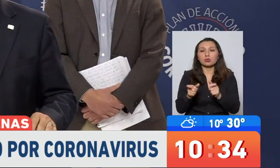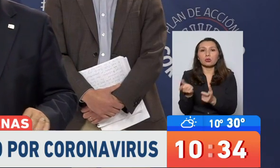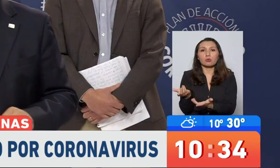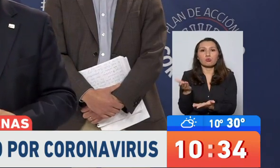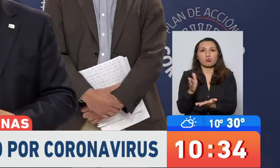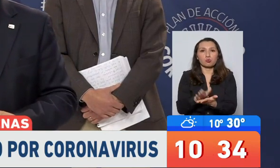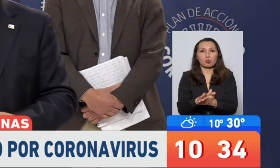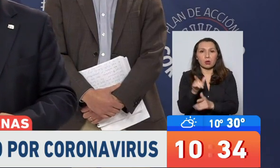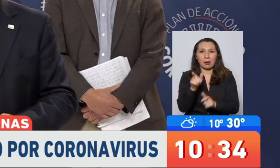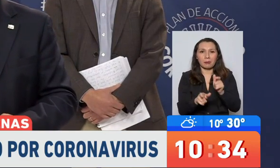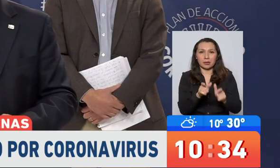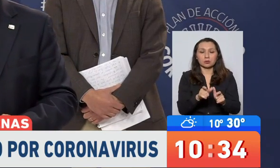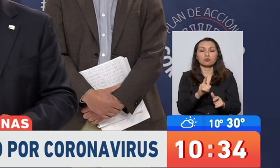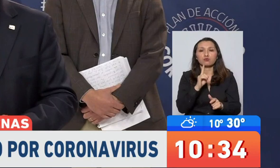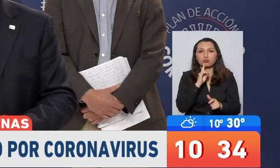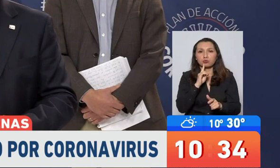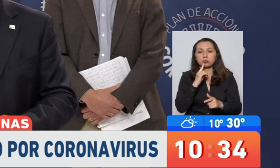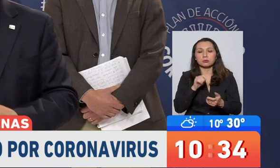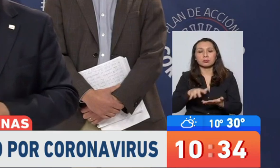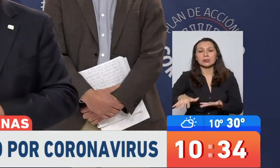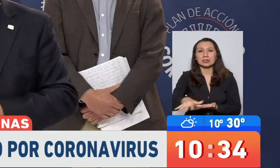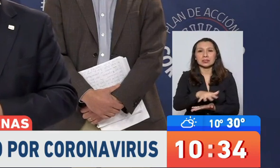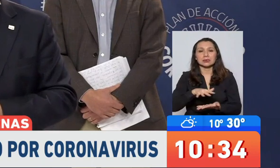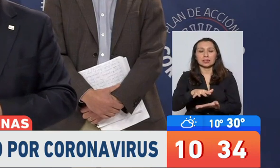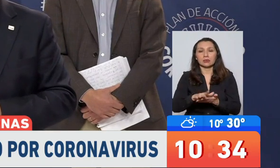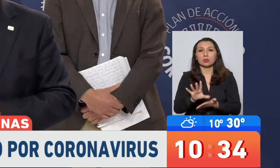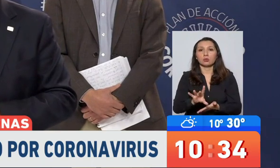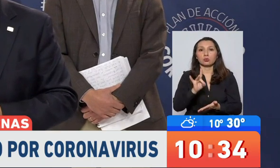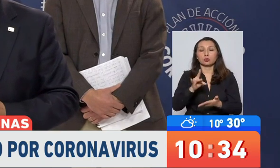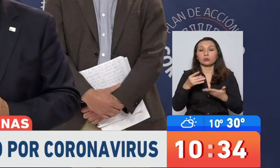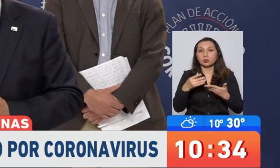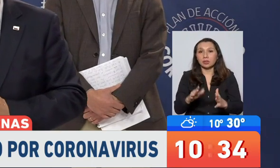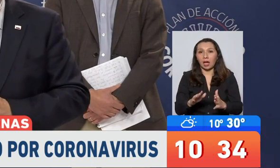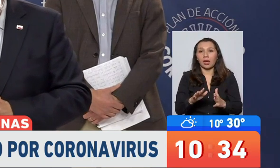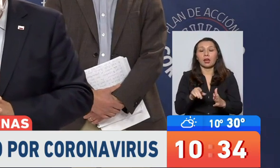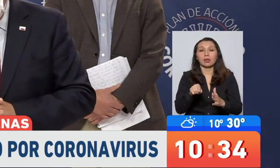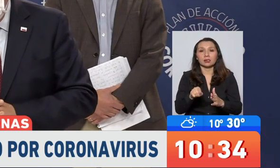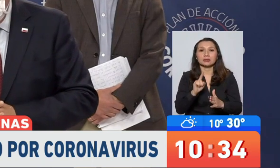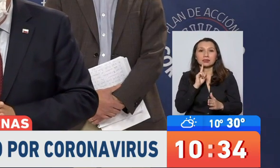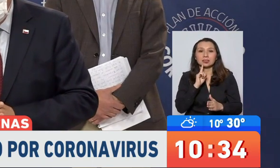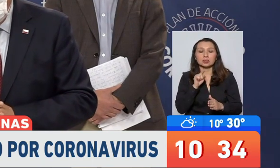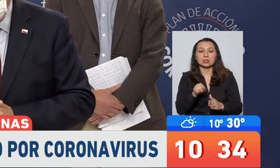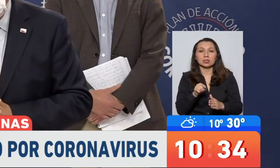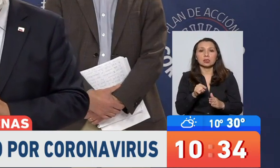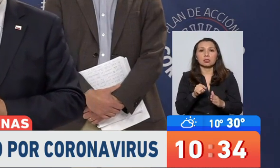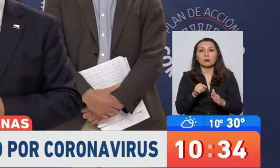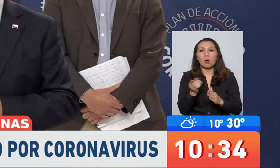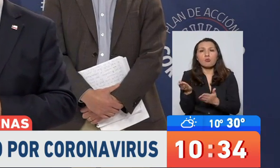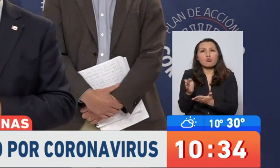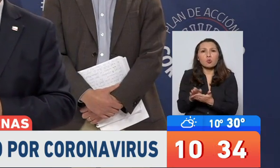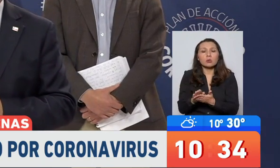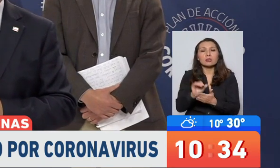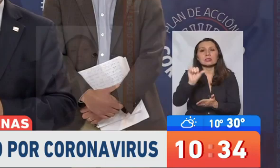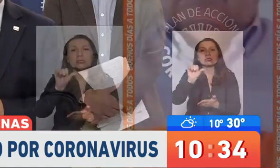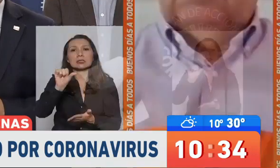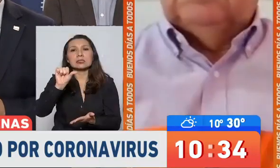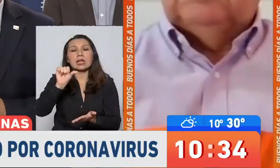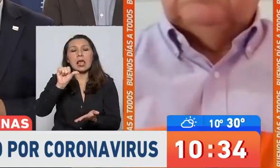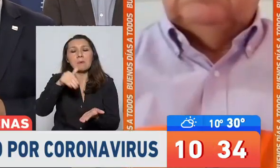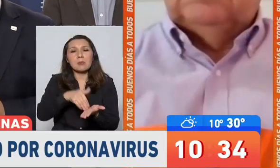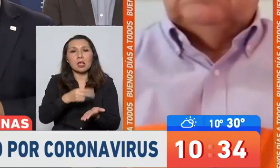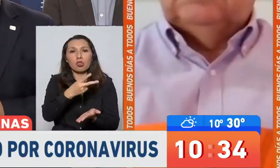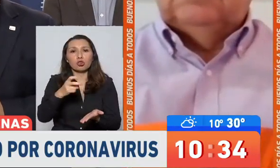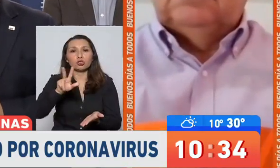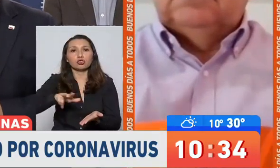fallecidos, teniendo la situación de que hemos llegado a una tasa de